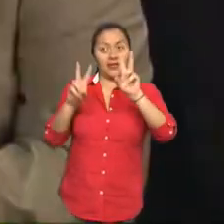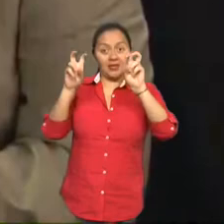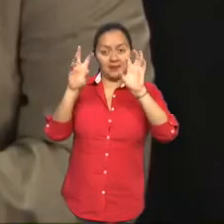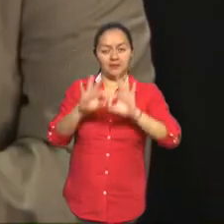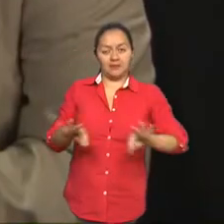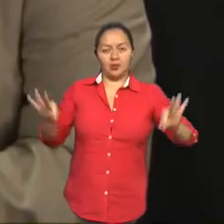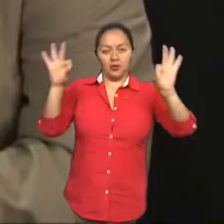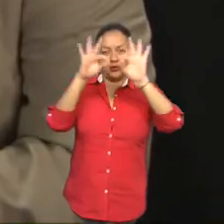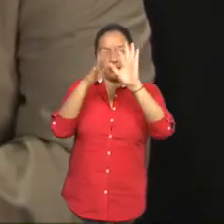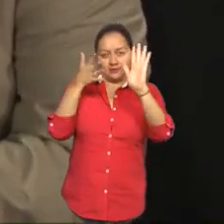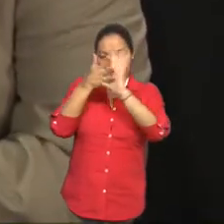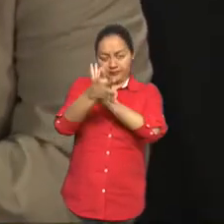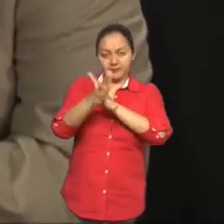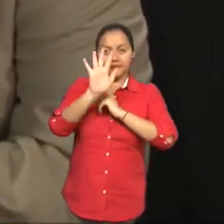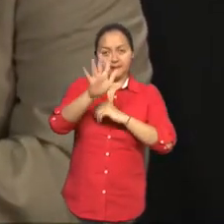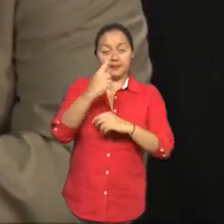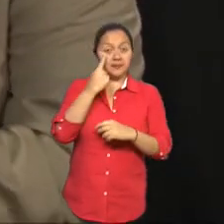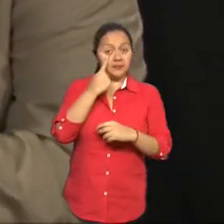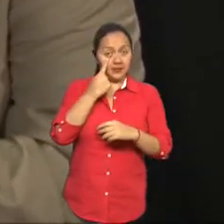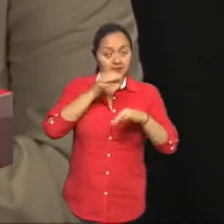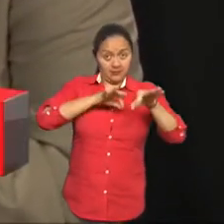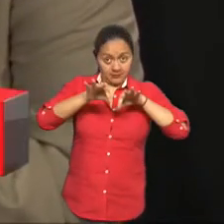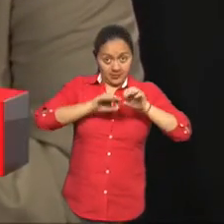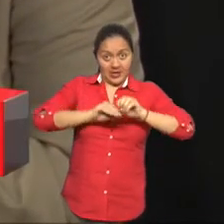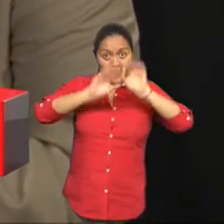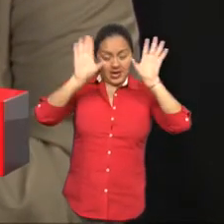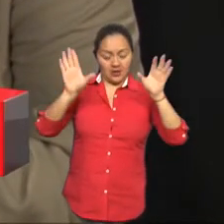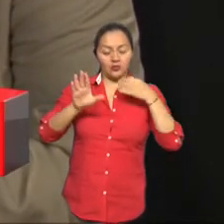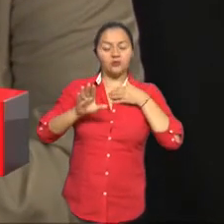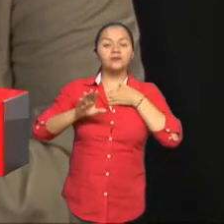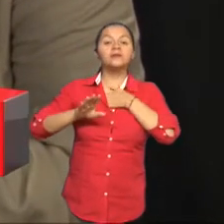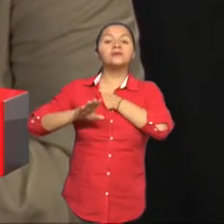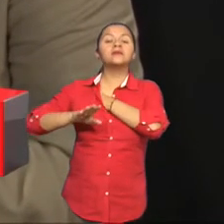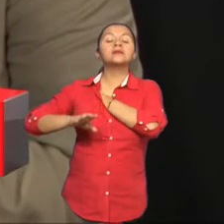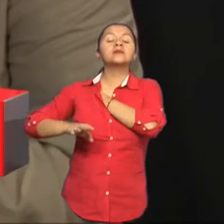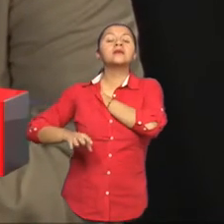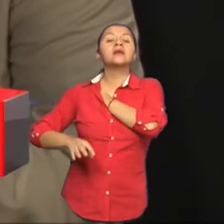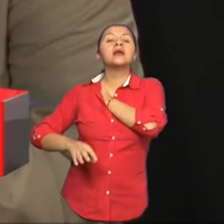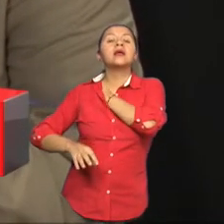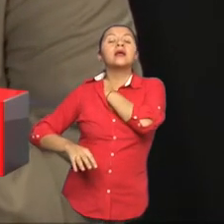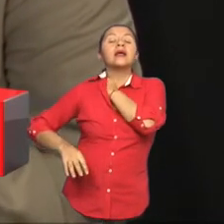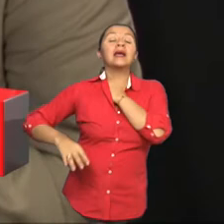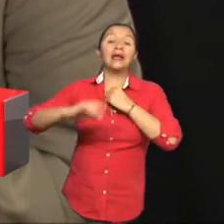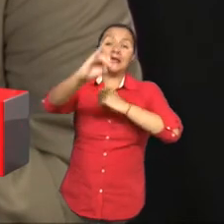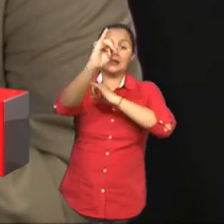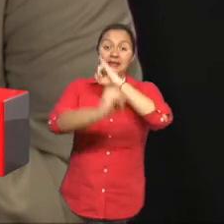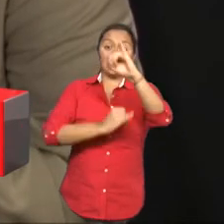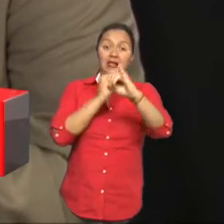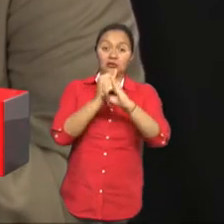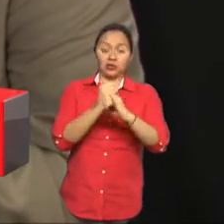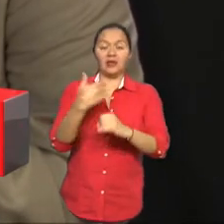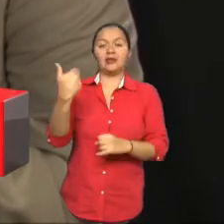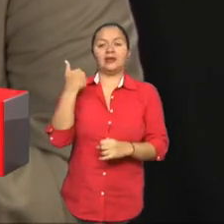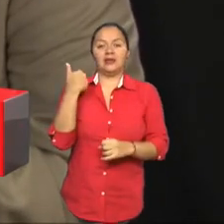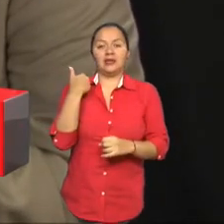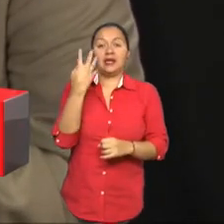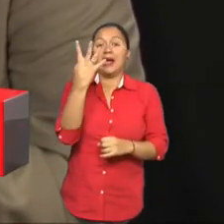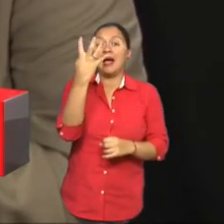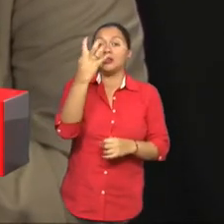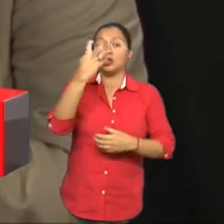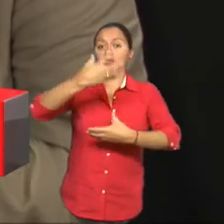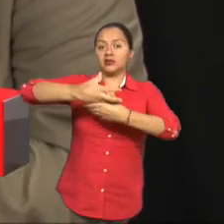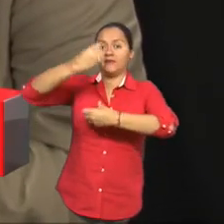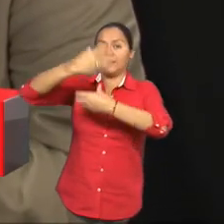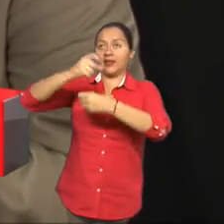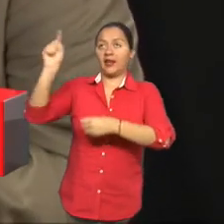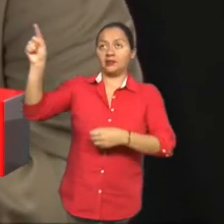importante. Ojo con lo que voy a decir. A nivel internacional existen casi 14 federaciones internacionales,